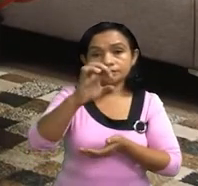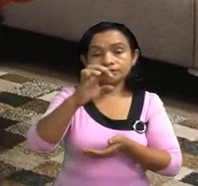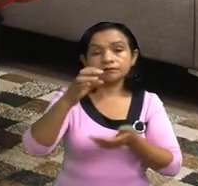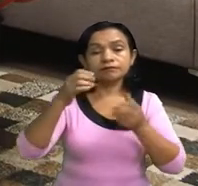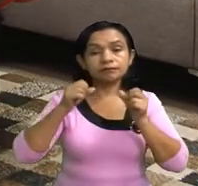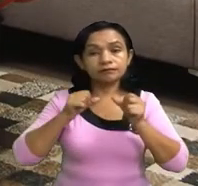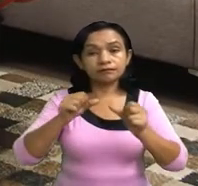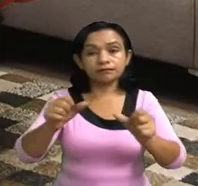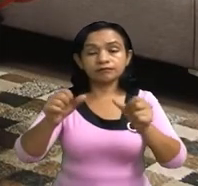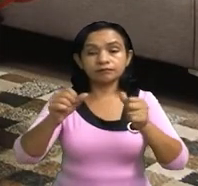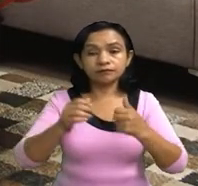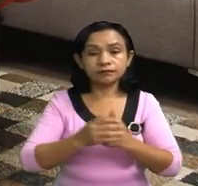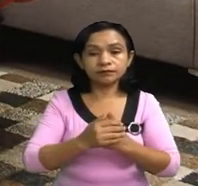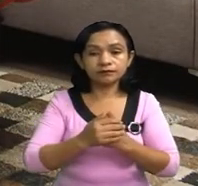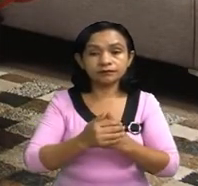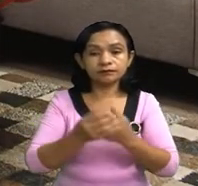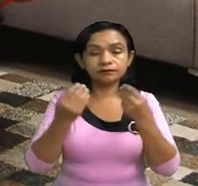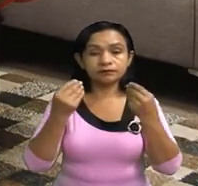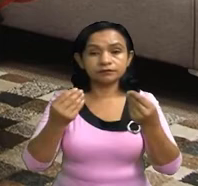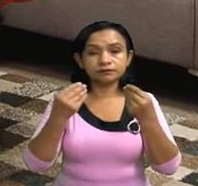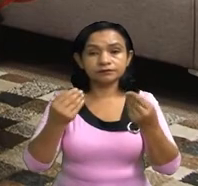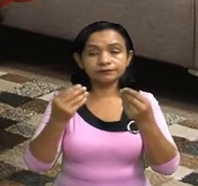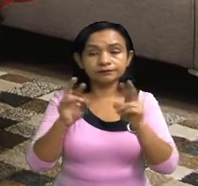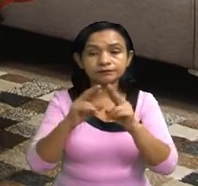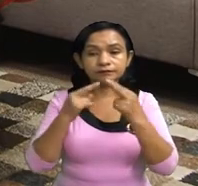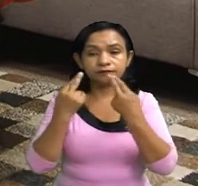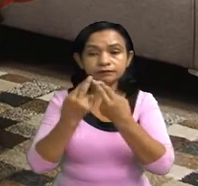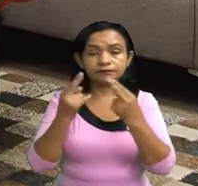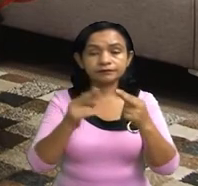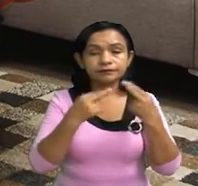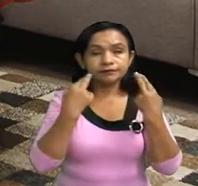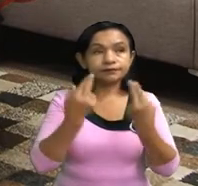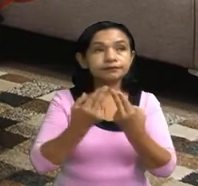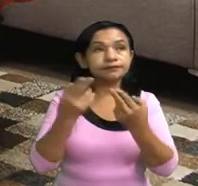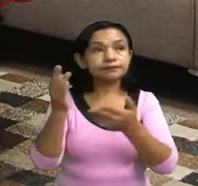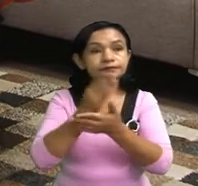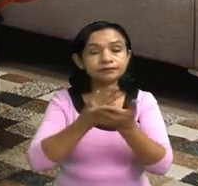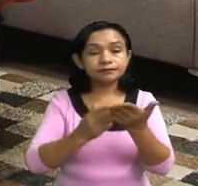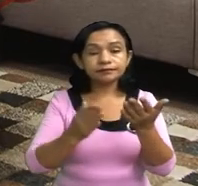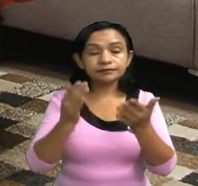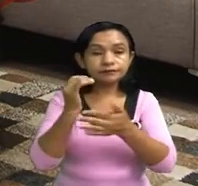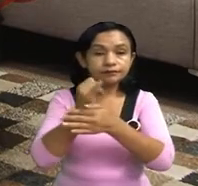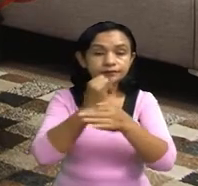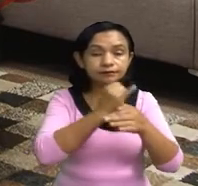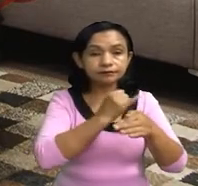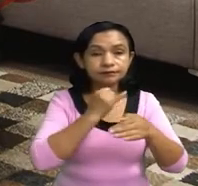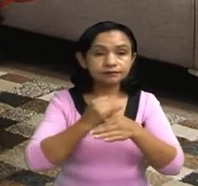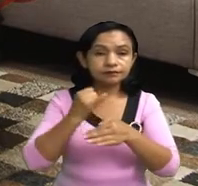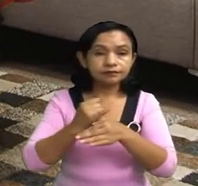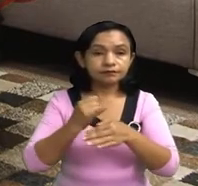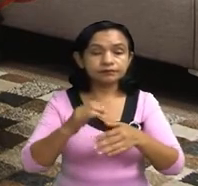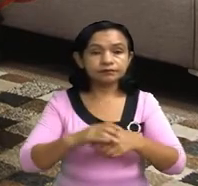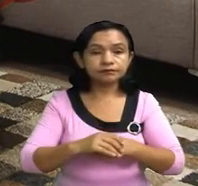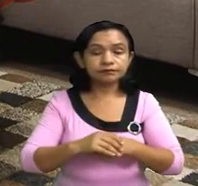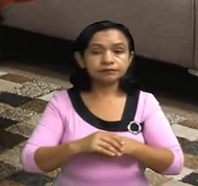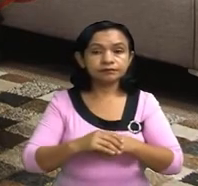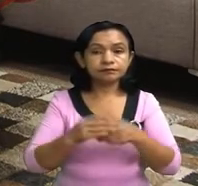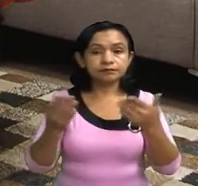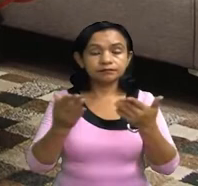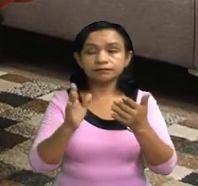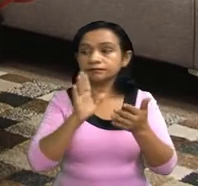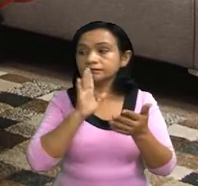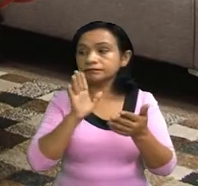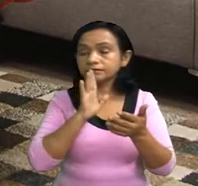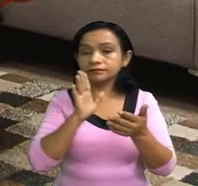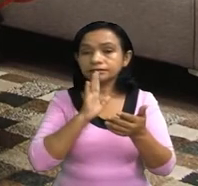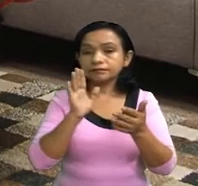intacta a pesar de tantos encuentros accidentados con algunos líderes de la Iglesia Católica, es sin duda una expresión de